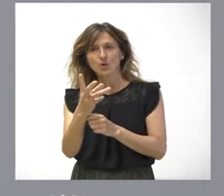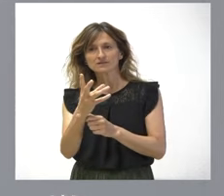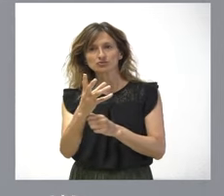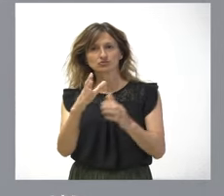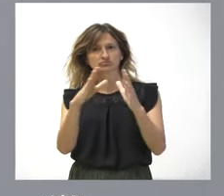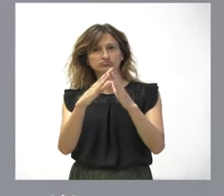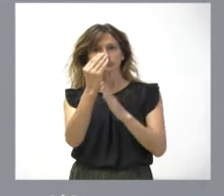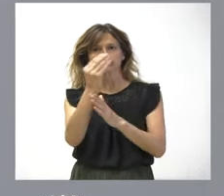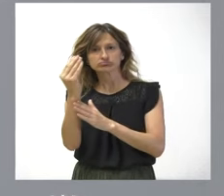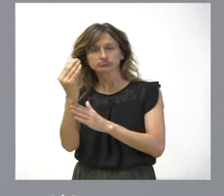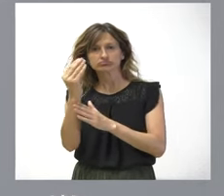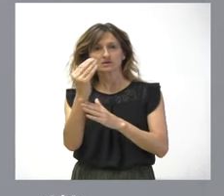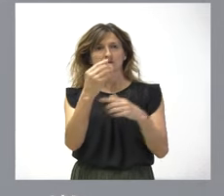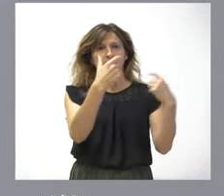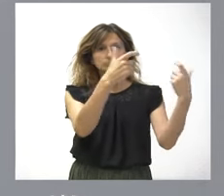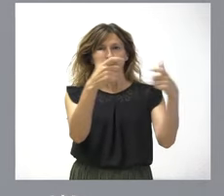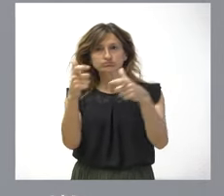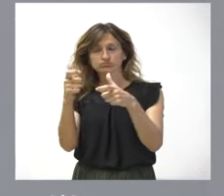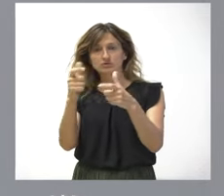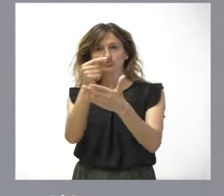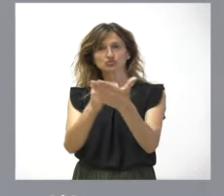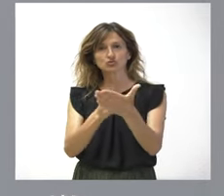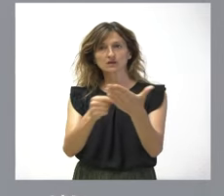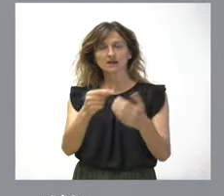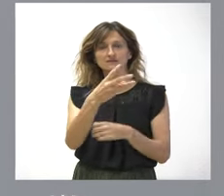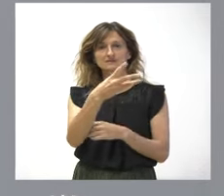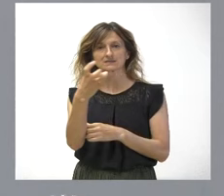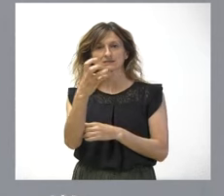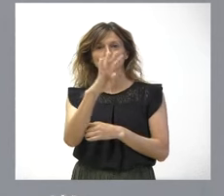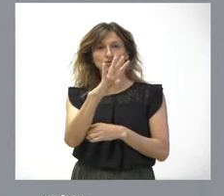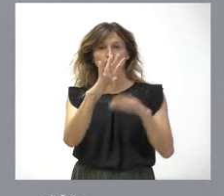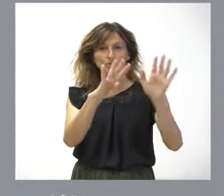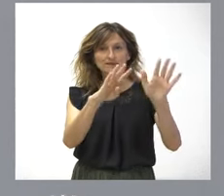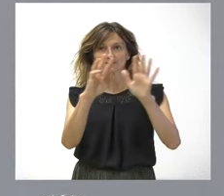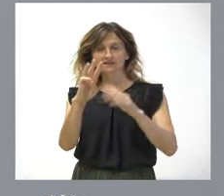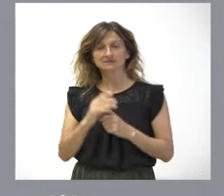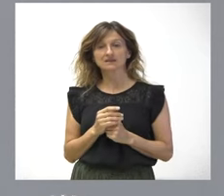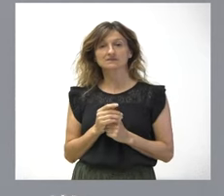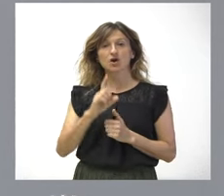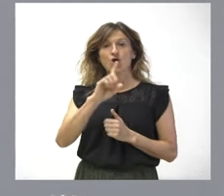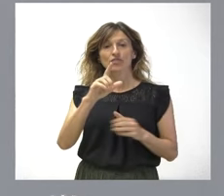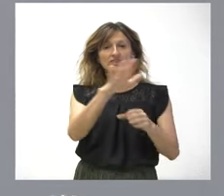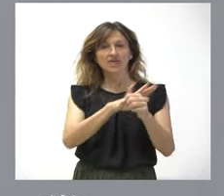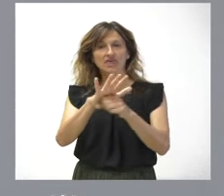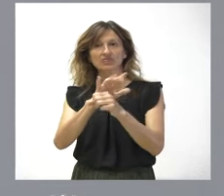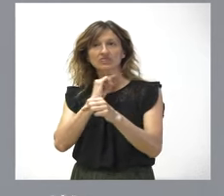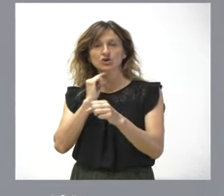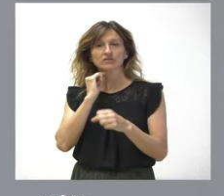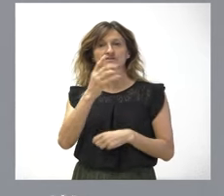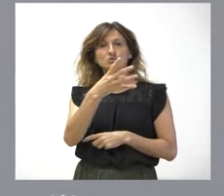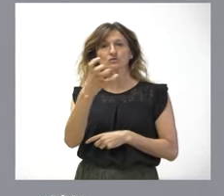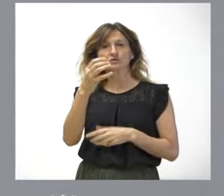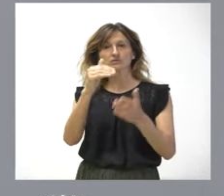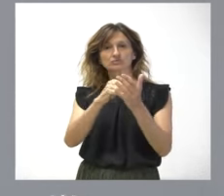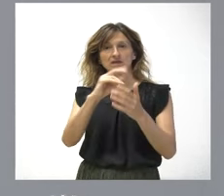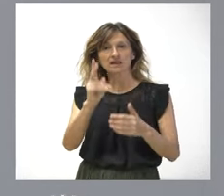una de las diócesis correspondientes hasta el total de 393 en 11 diócesis por un importe de 400,000 que va a